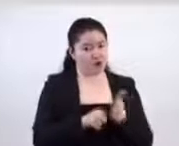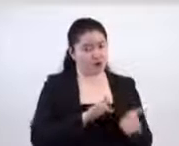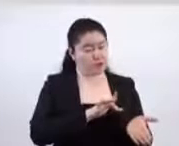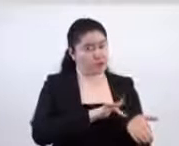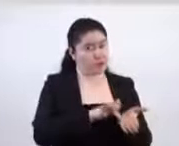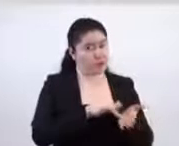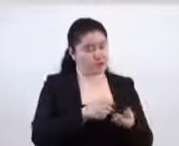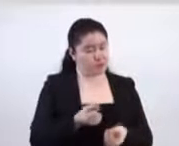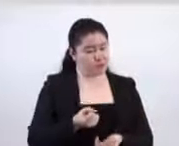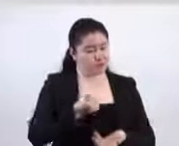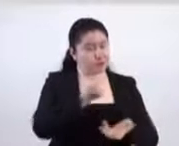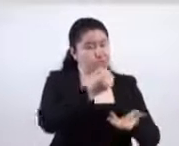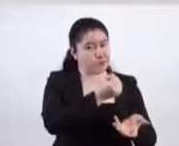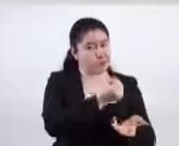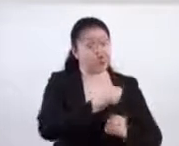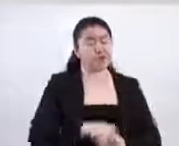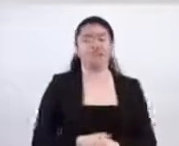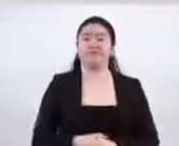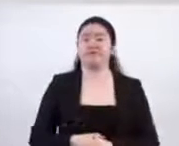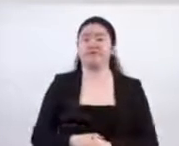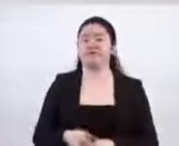metro formalmente en su